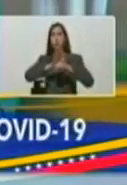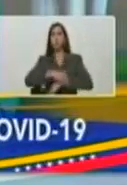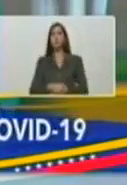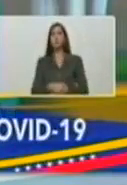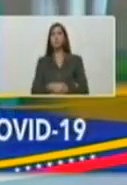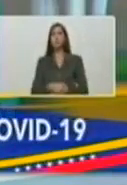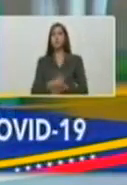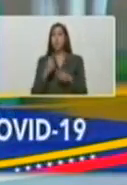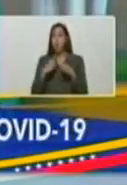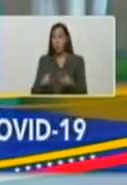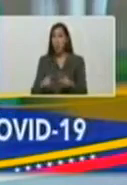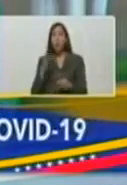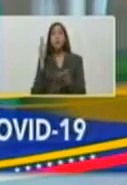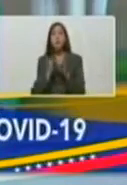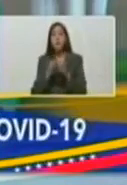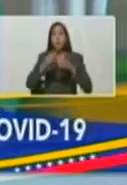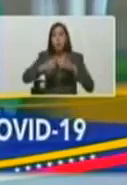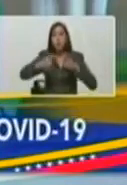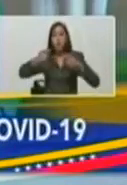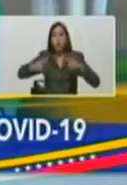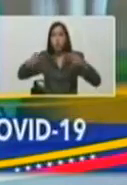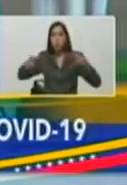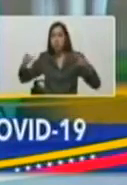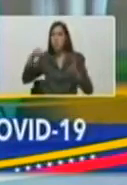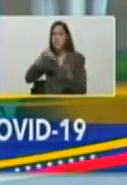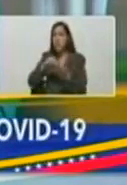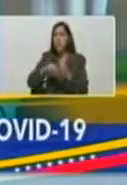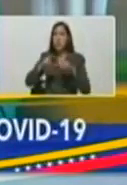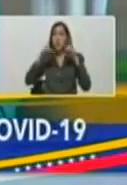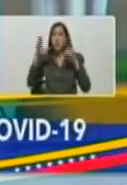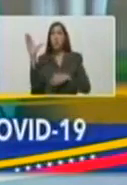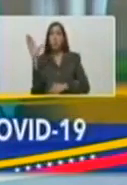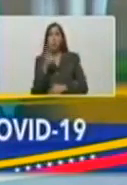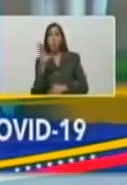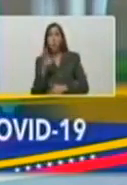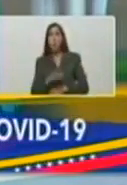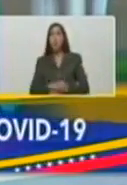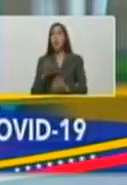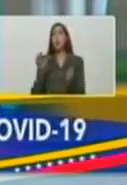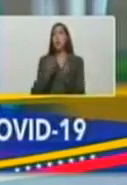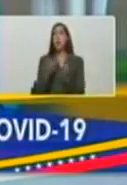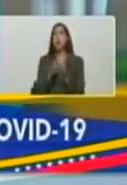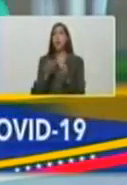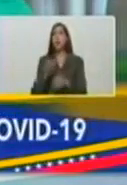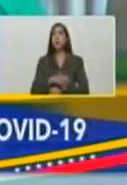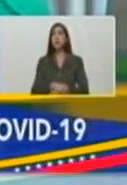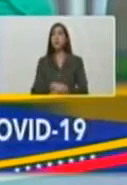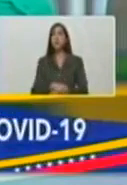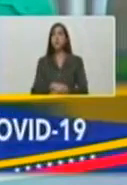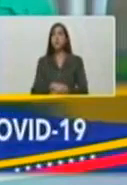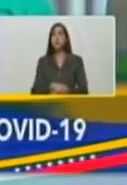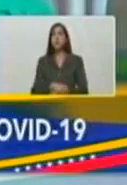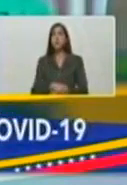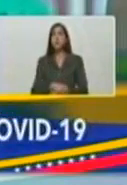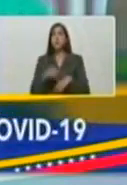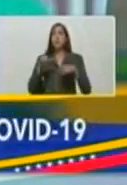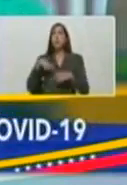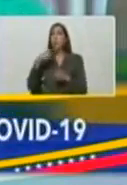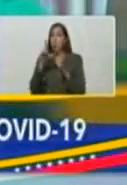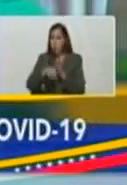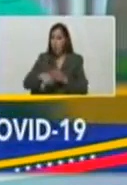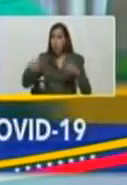aumentan durante el mes de septiembre a expensas de Miranda, La Guaira, Caracas y Nueva Esparta. baja el ritmo de crecimiento en la